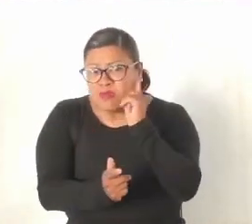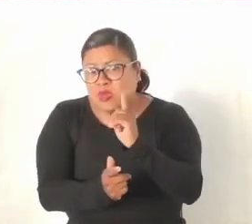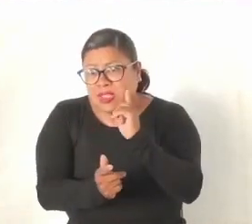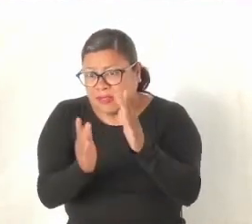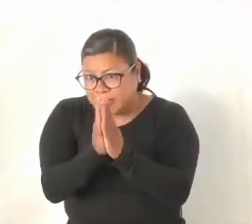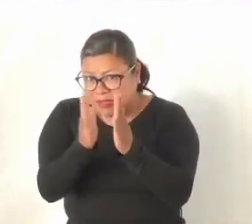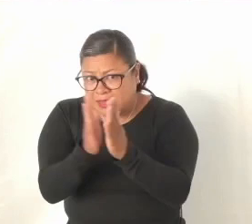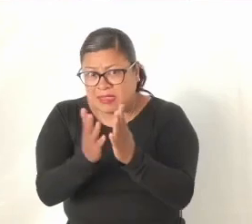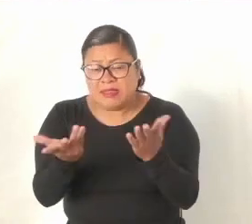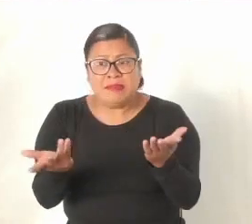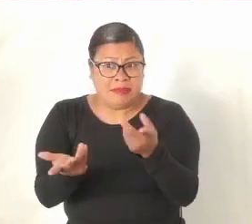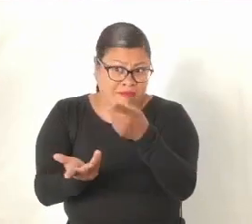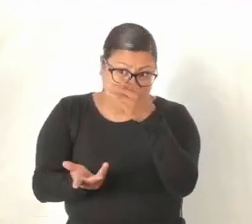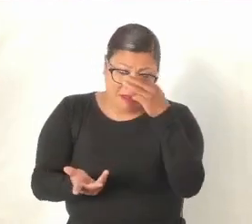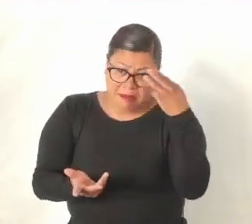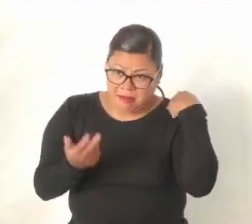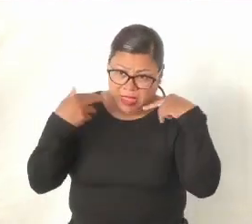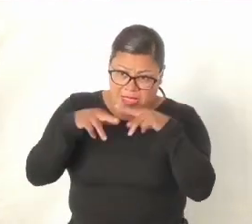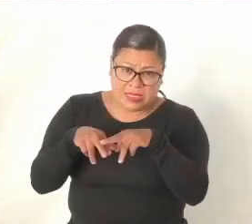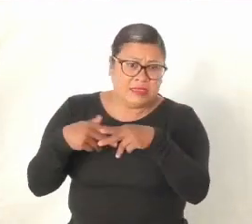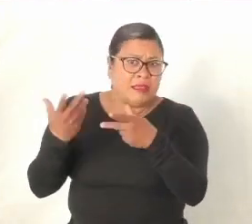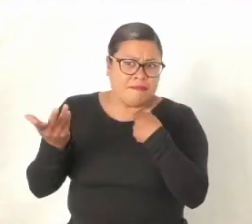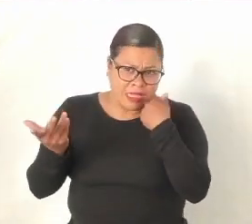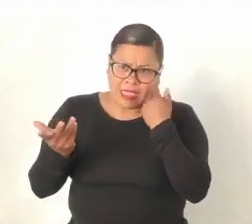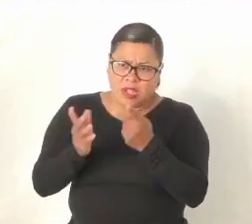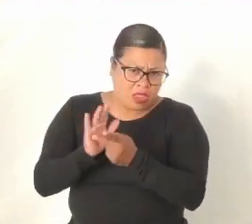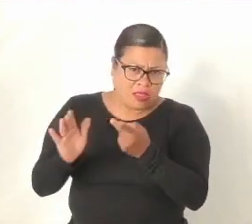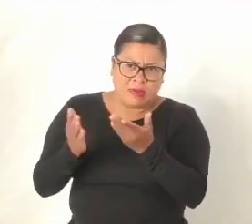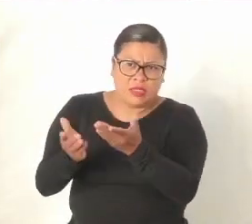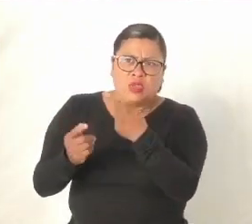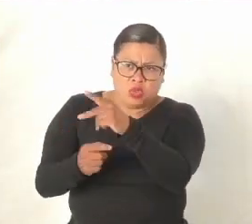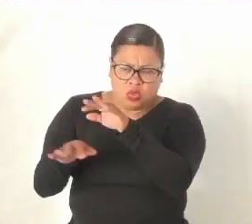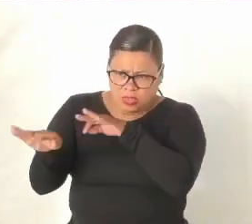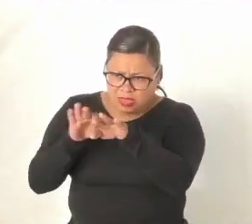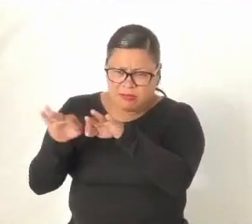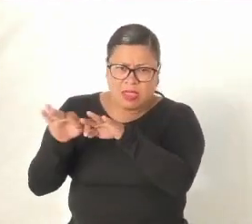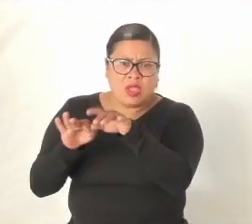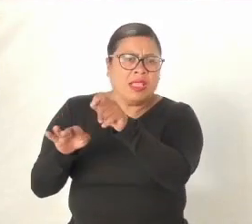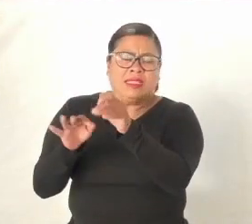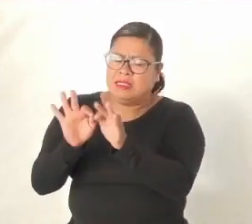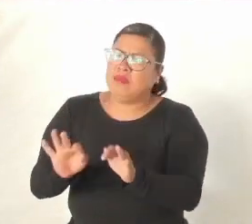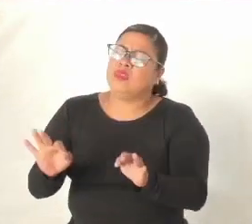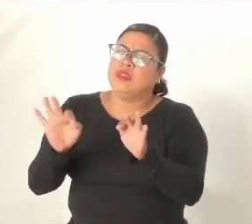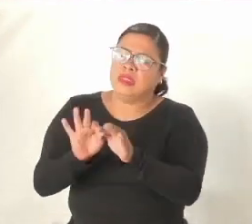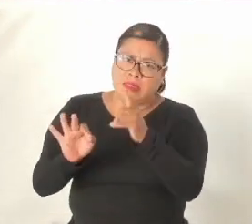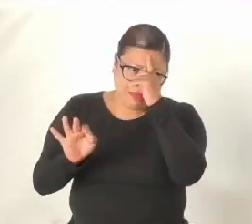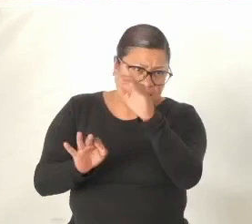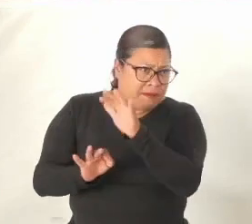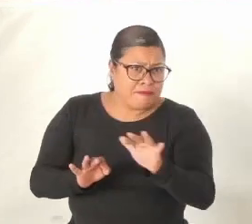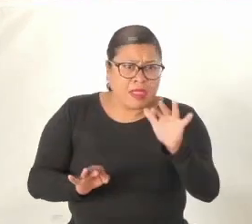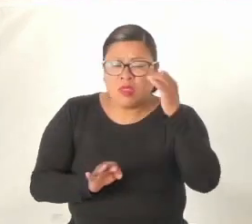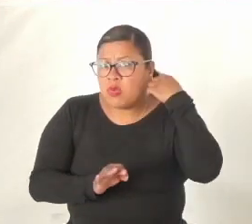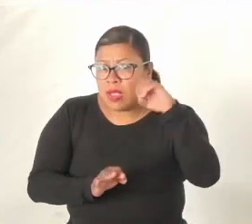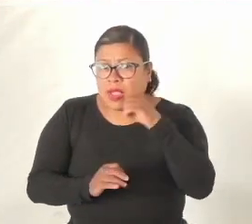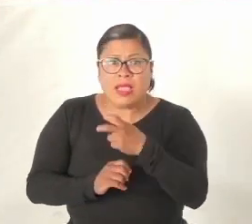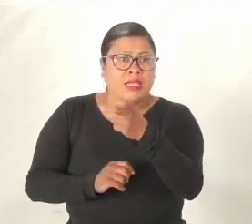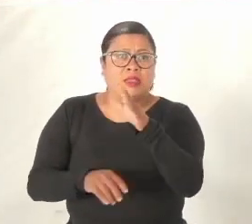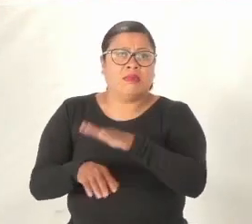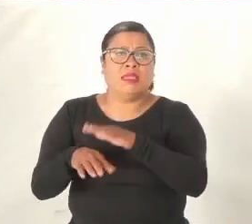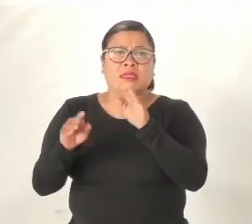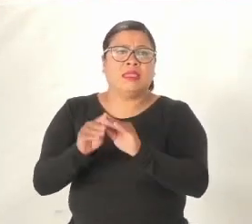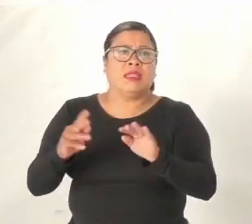maestra reiterarle que la labor que usted desempeña es de vital importancia para oaxaca y nos queda claro